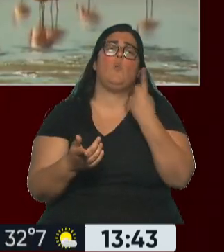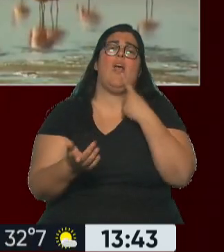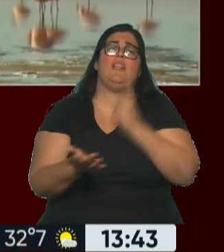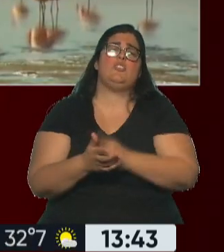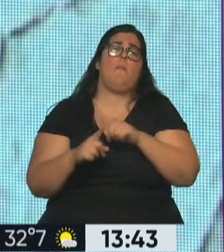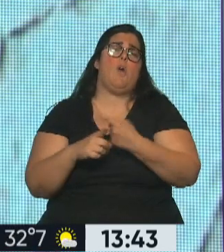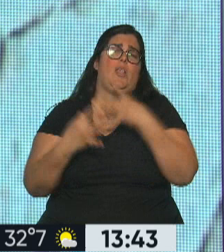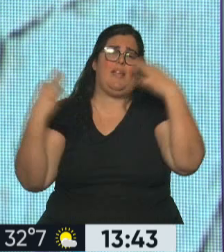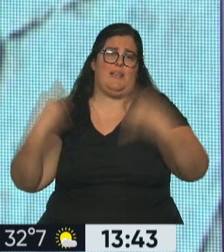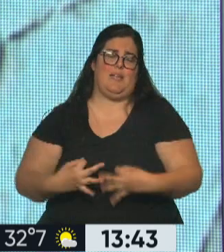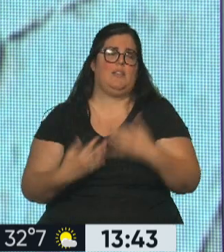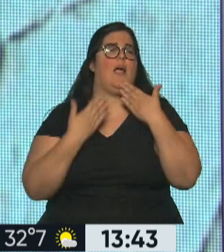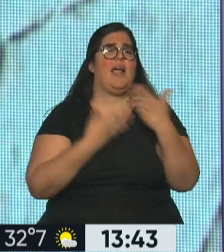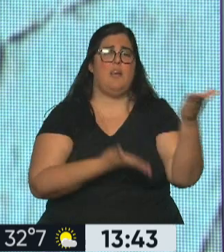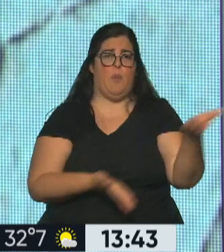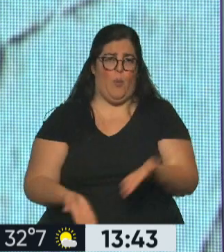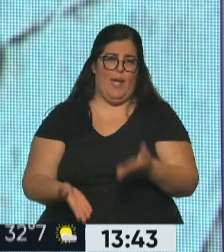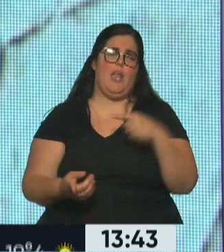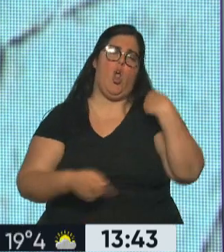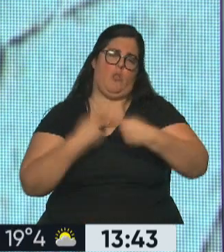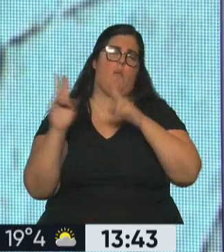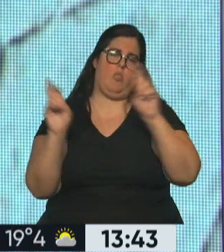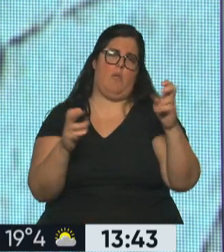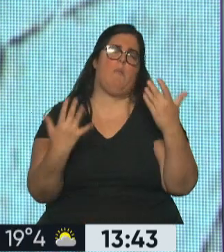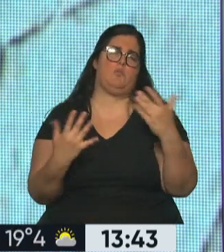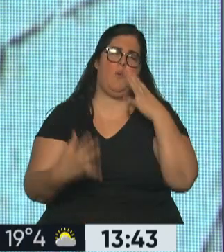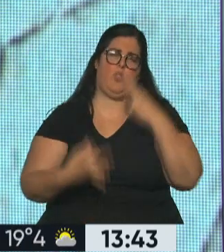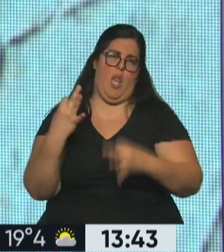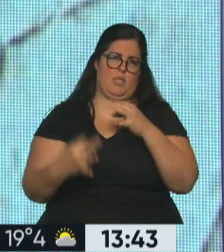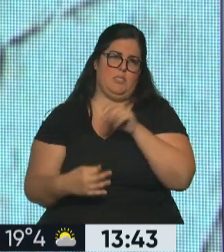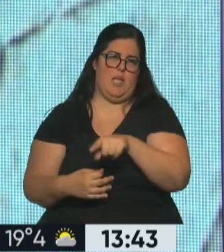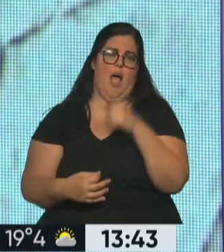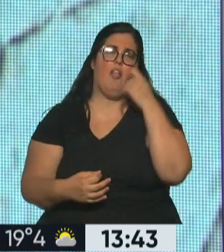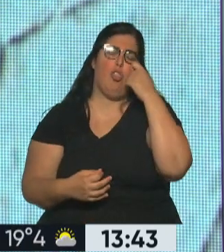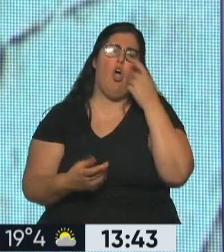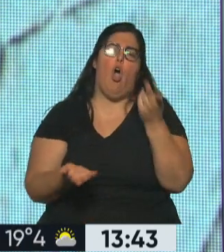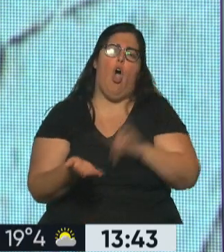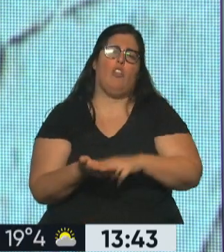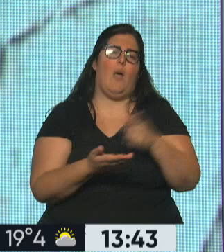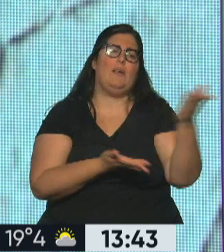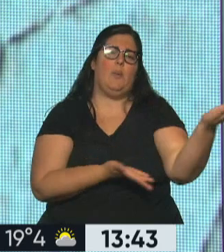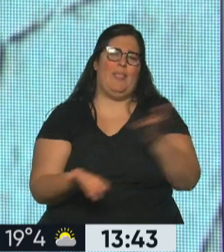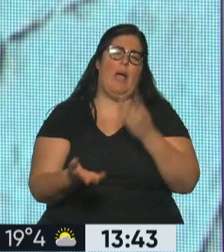¿no? Gracias, Bruno, por venir. No, es un tema que vamos a seguir, por supuesto, analizando, y te vamos a volver a invitar para seguir